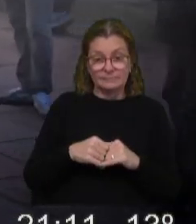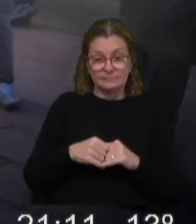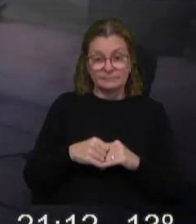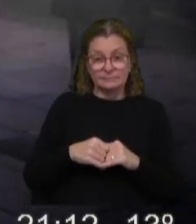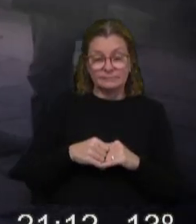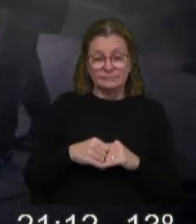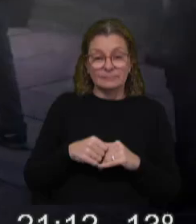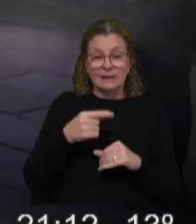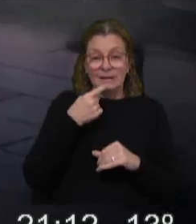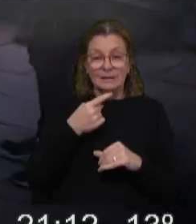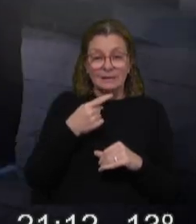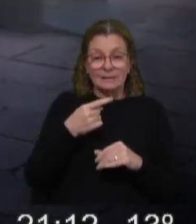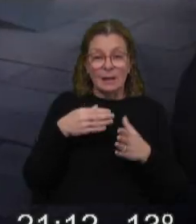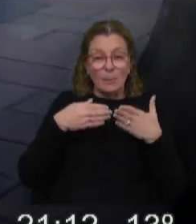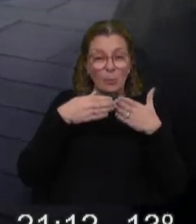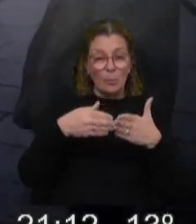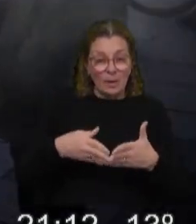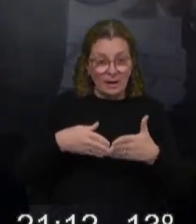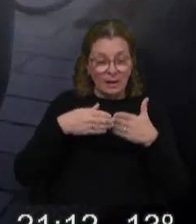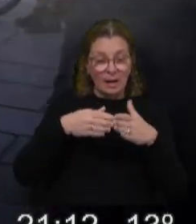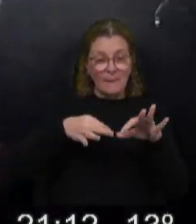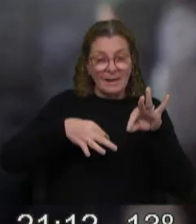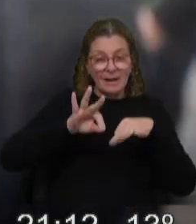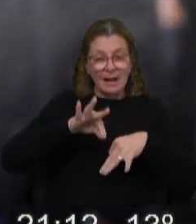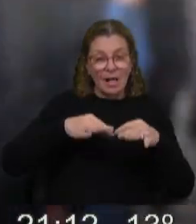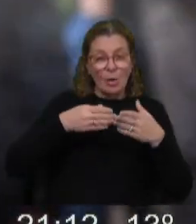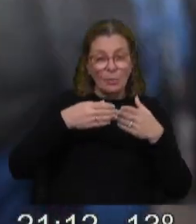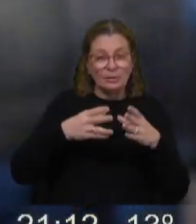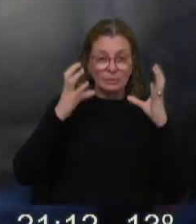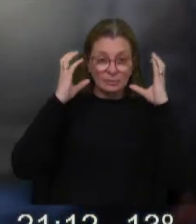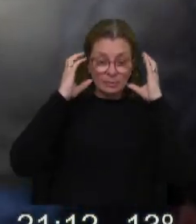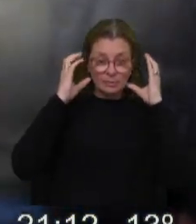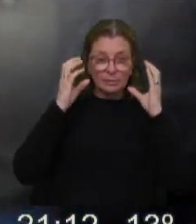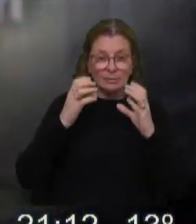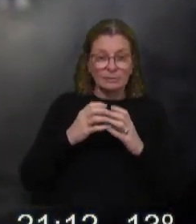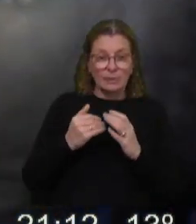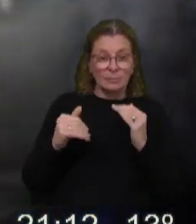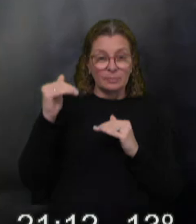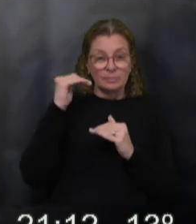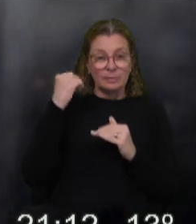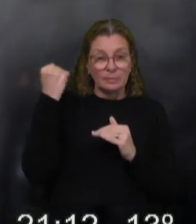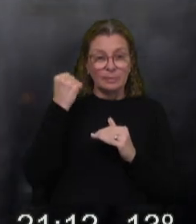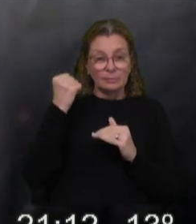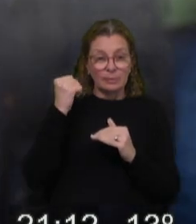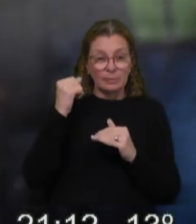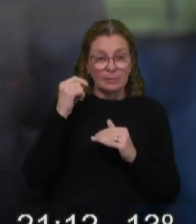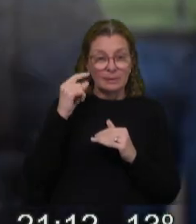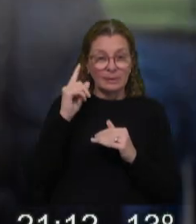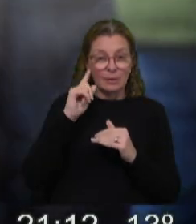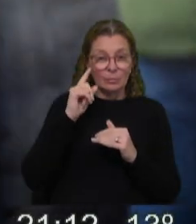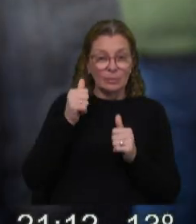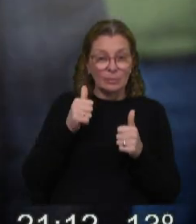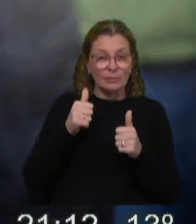Parte desde el Mercado del Puerto, donde suministramos auriculares de alta definición y largo alcance, que son dos